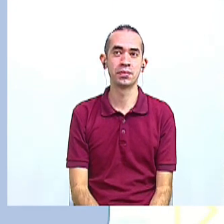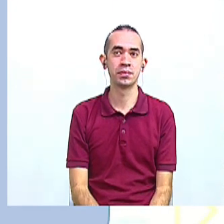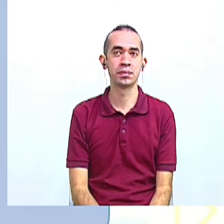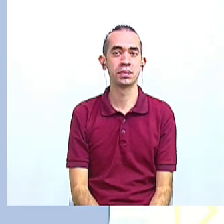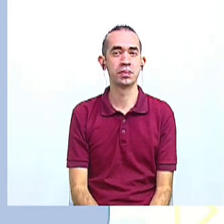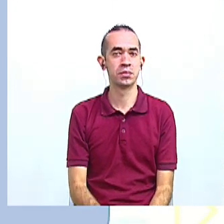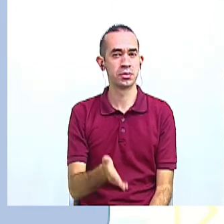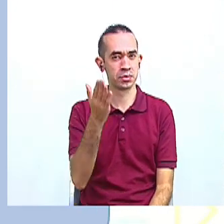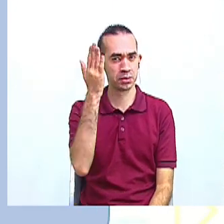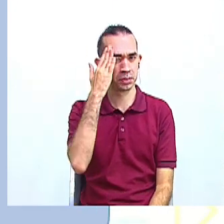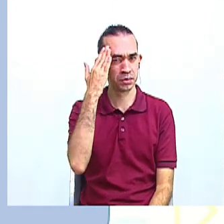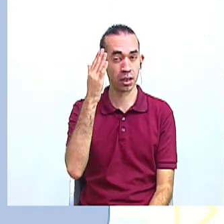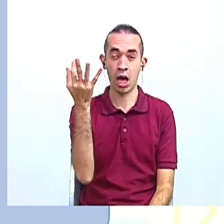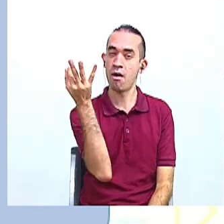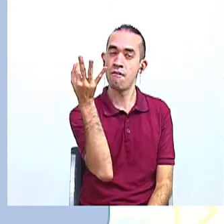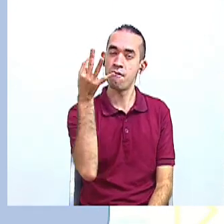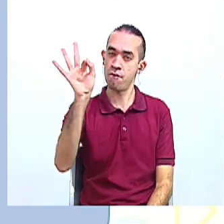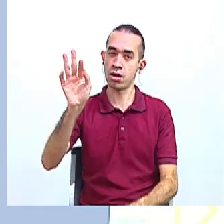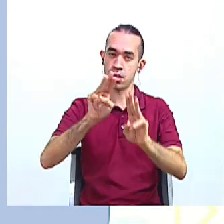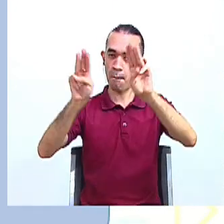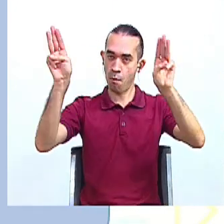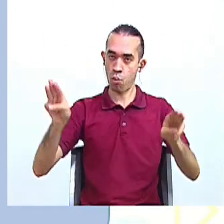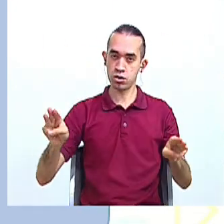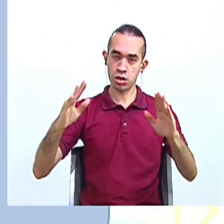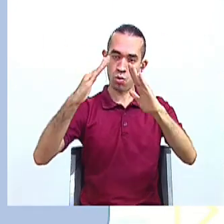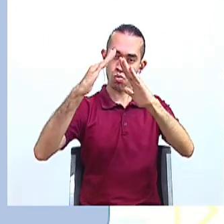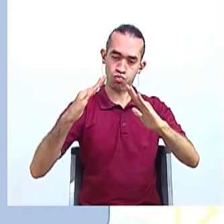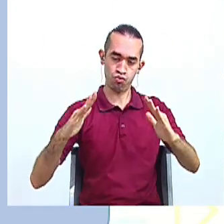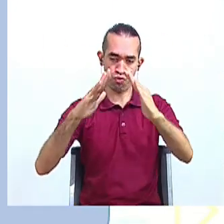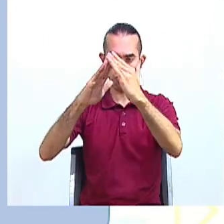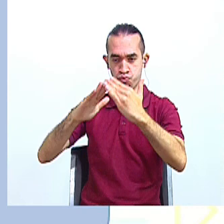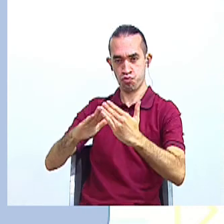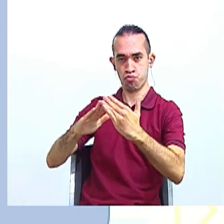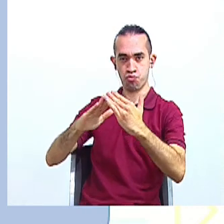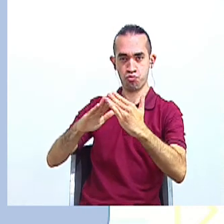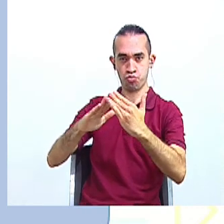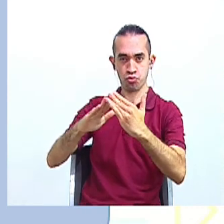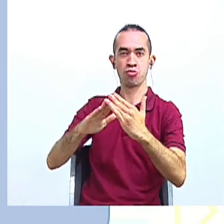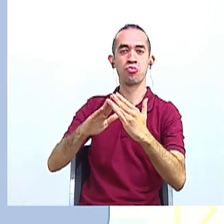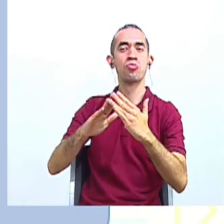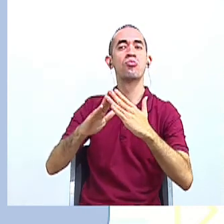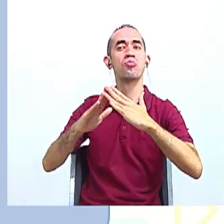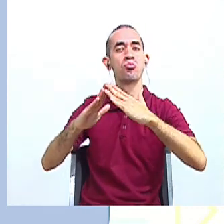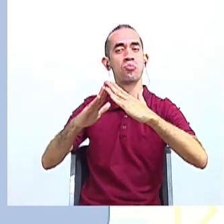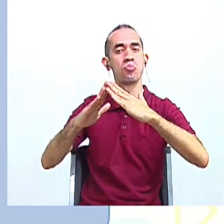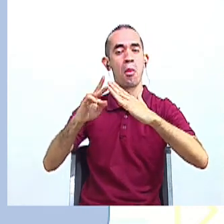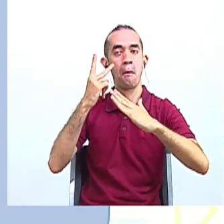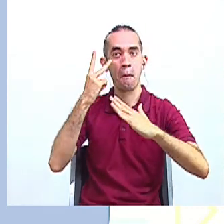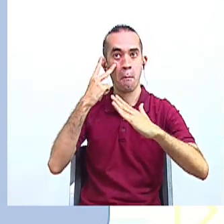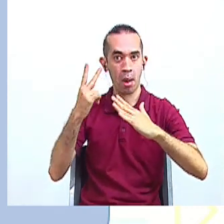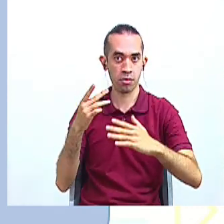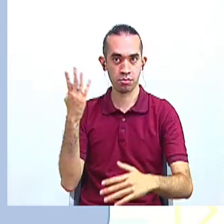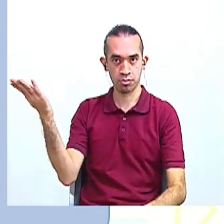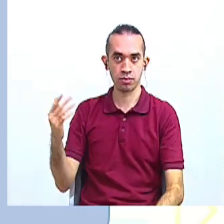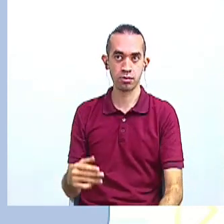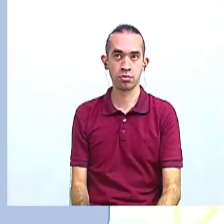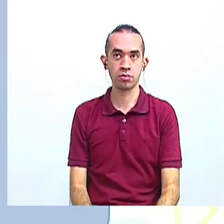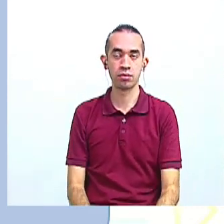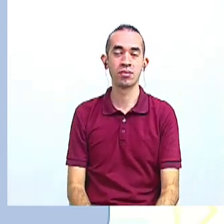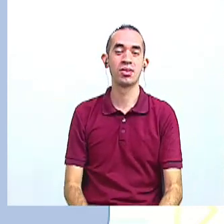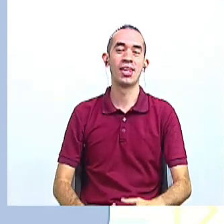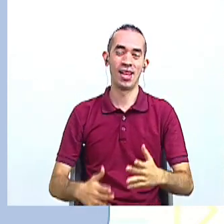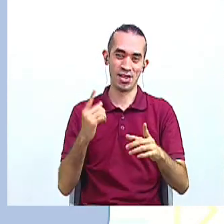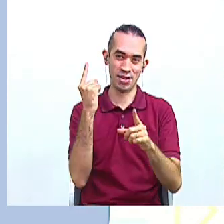¿Cuál es el nombre de la figura que alberga el Museo del Louvre en Francia? Observemos.